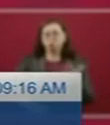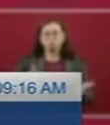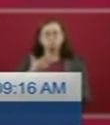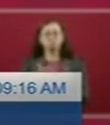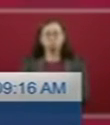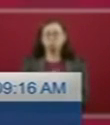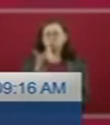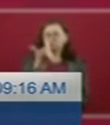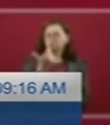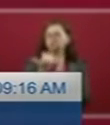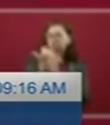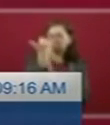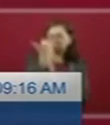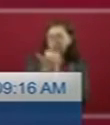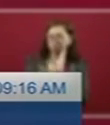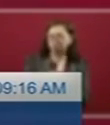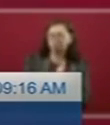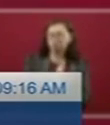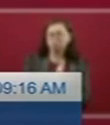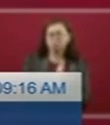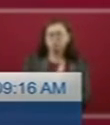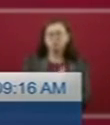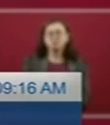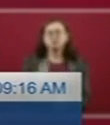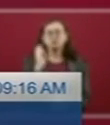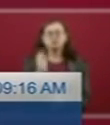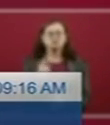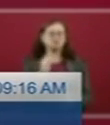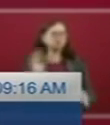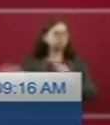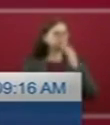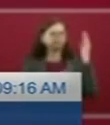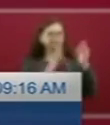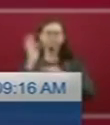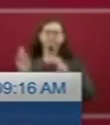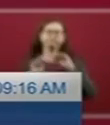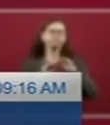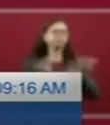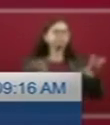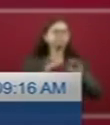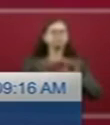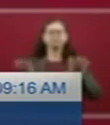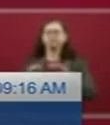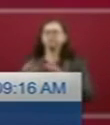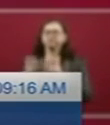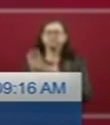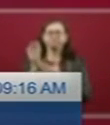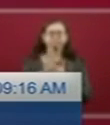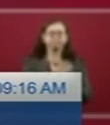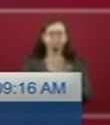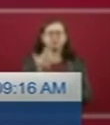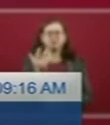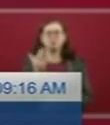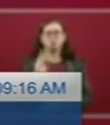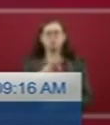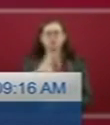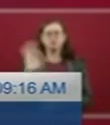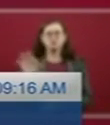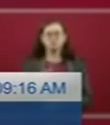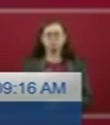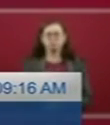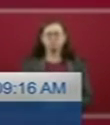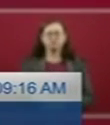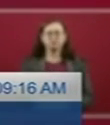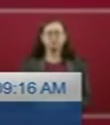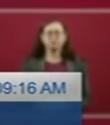expresidente Felipe Calderón aprovechó para escribir en Twitter el versículo Mateo 23:27.